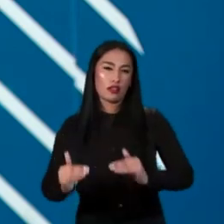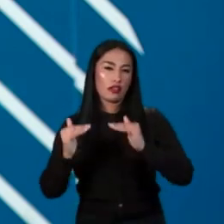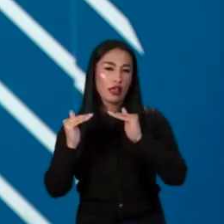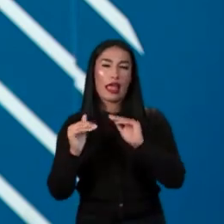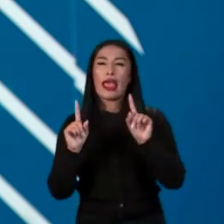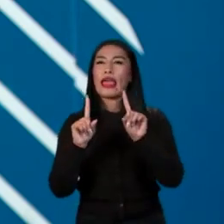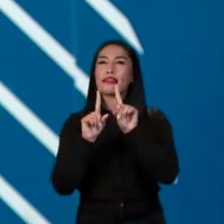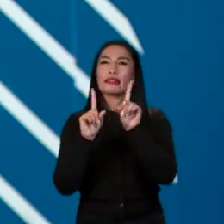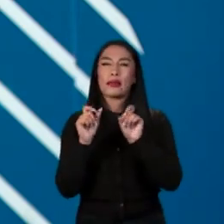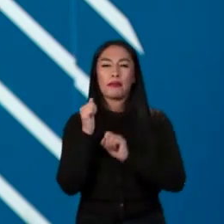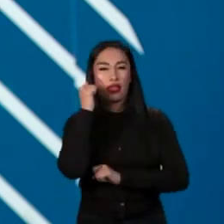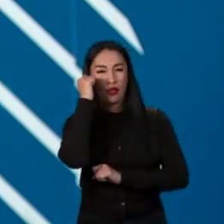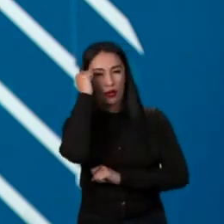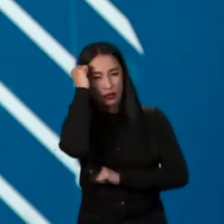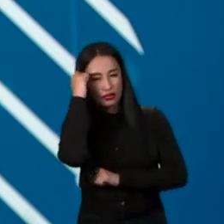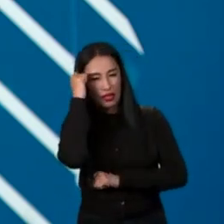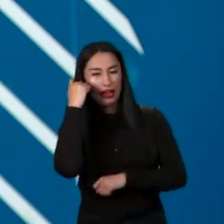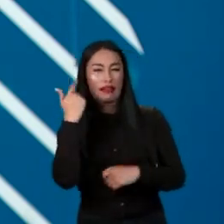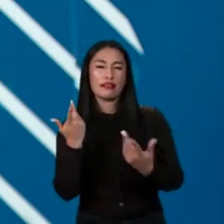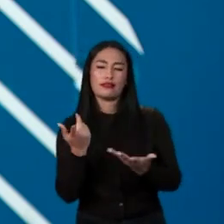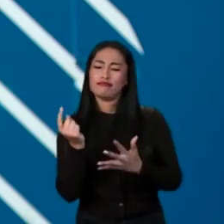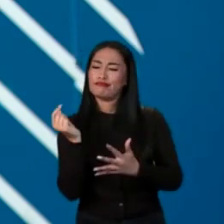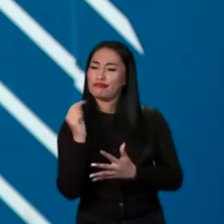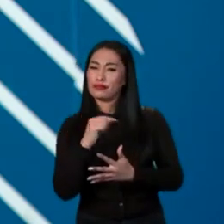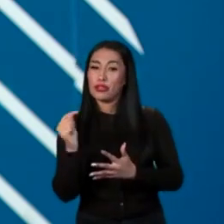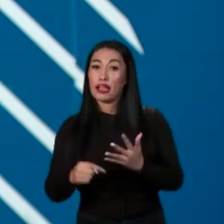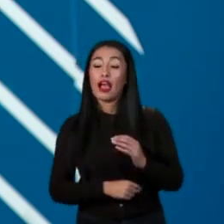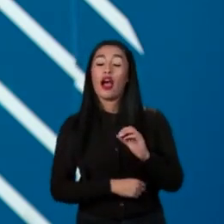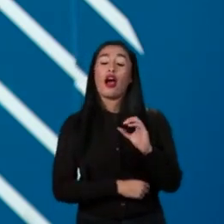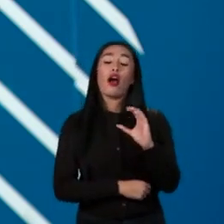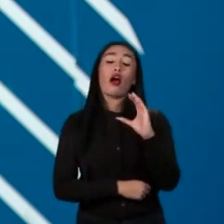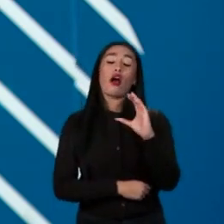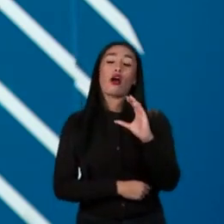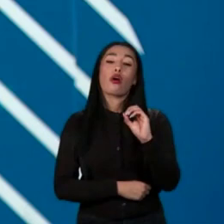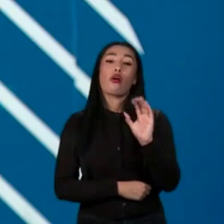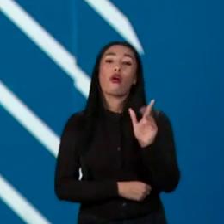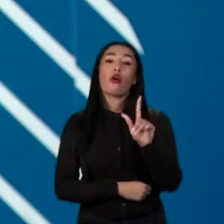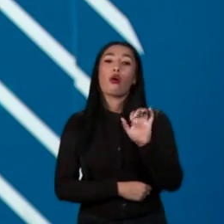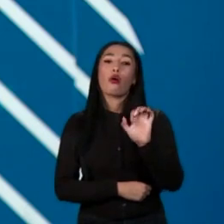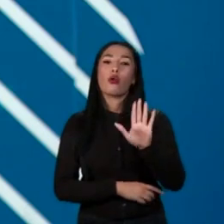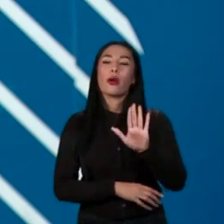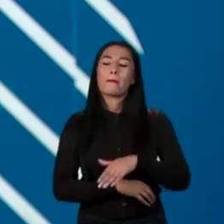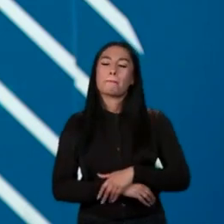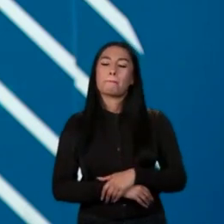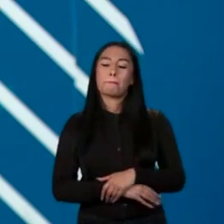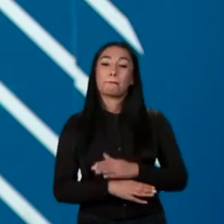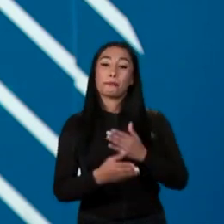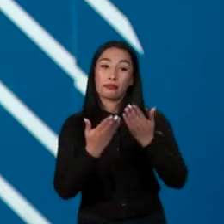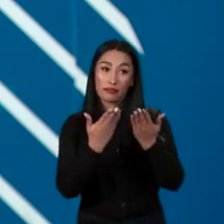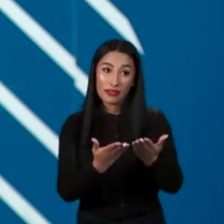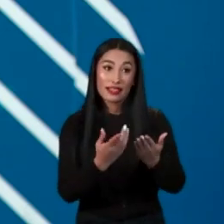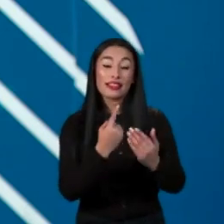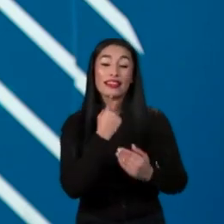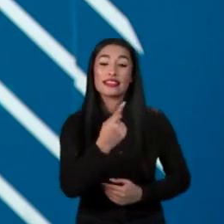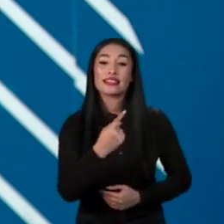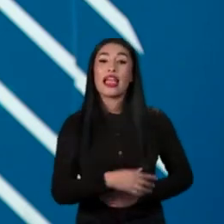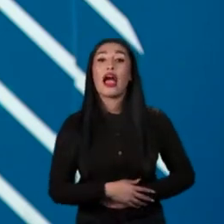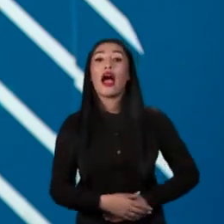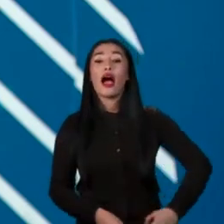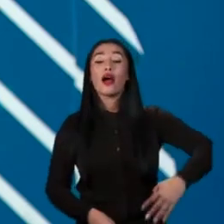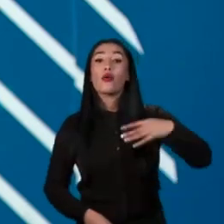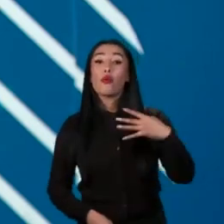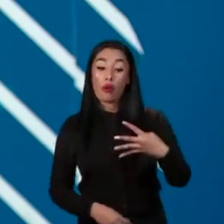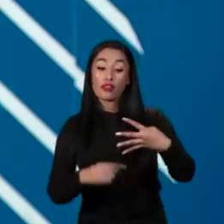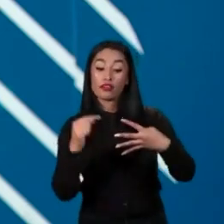docentes. Y hoy pues tenemos, Colab nos lo decía el viceministro, con 4 líneas de servicio, una muy